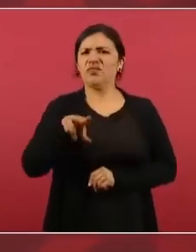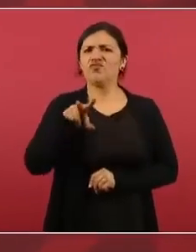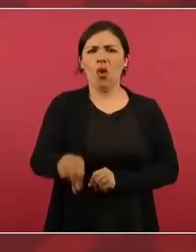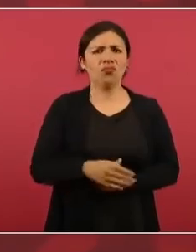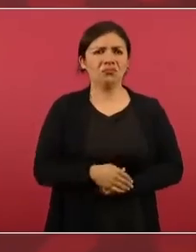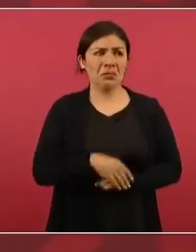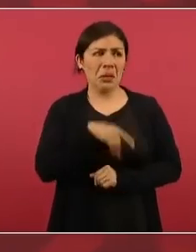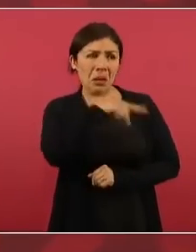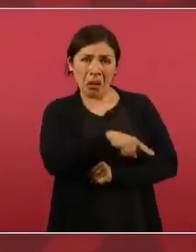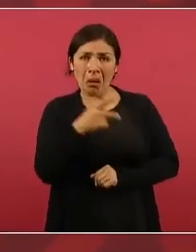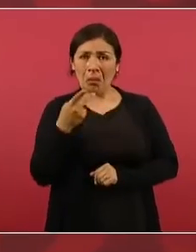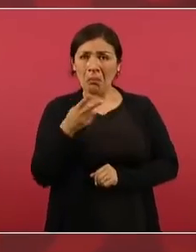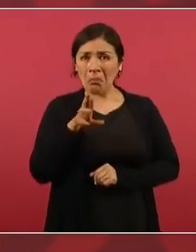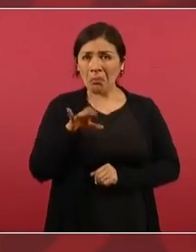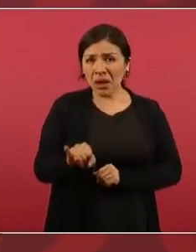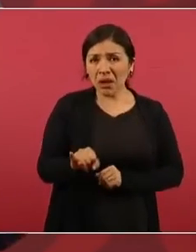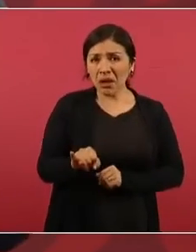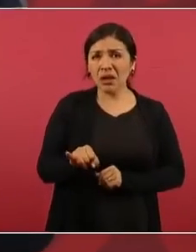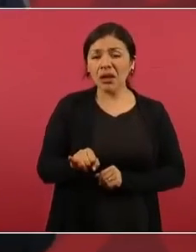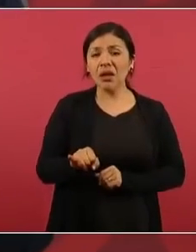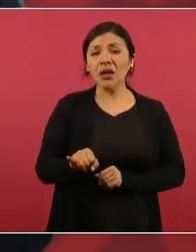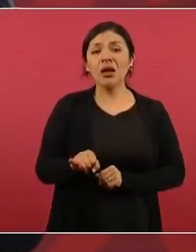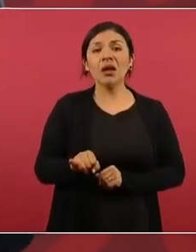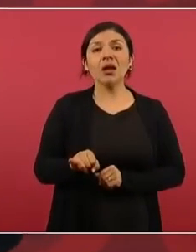El PRI